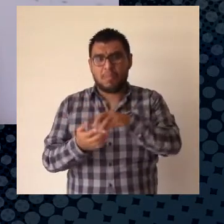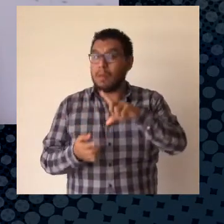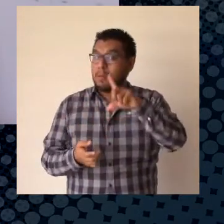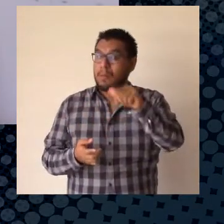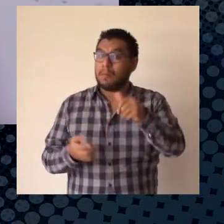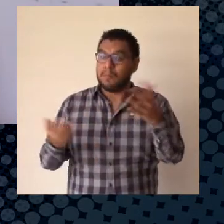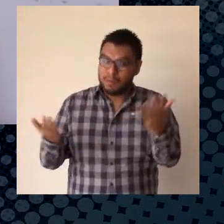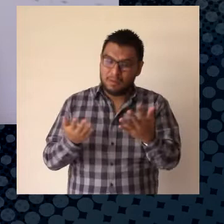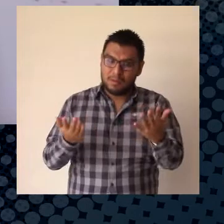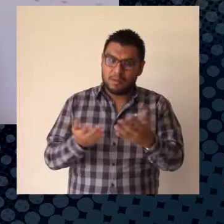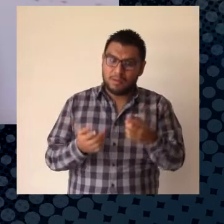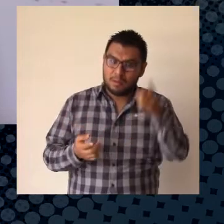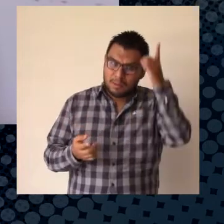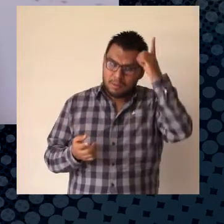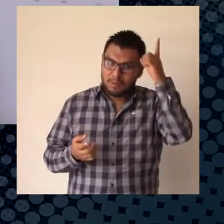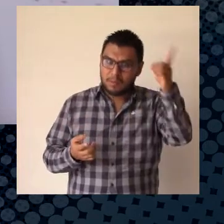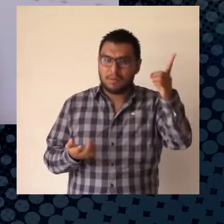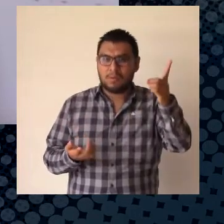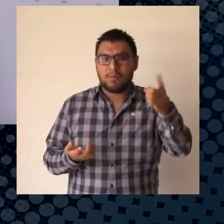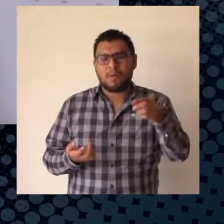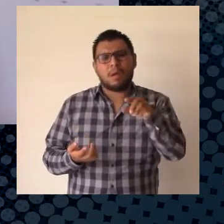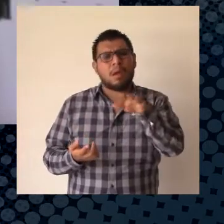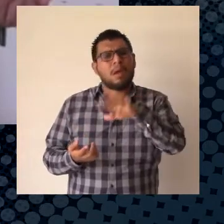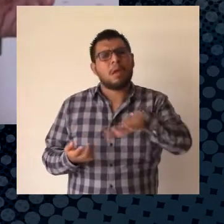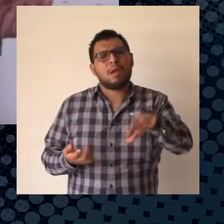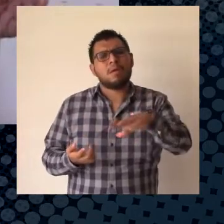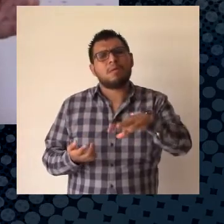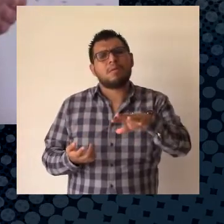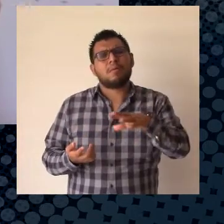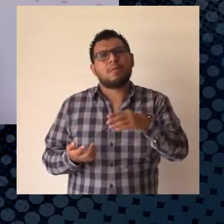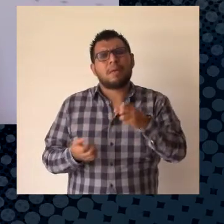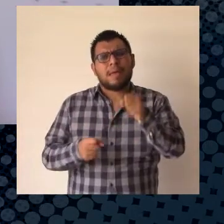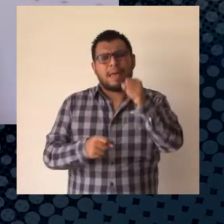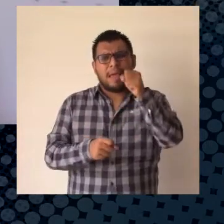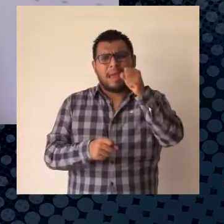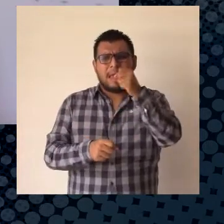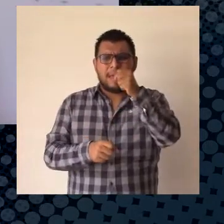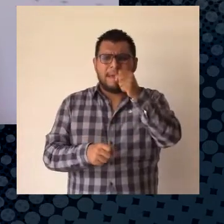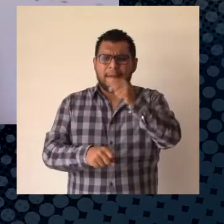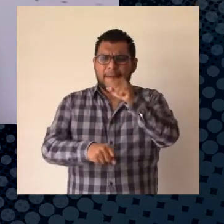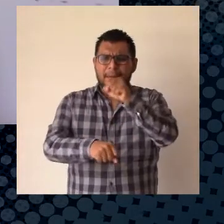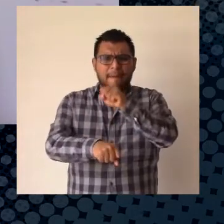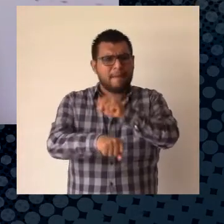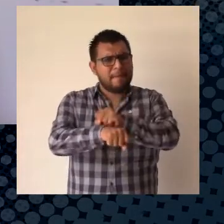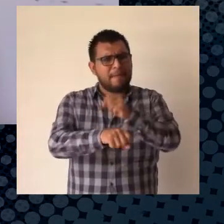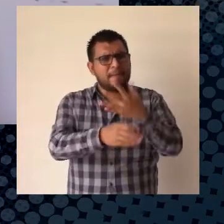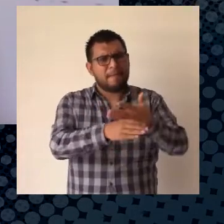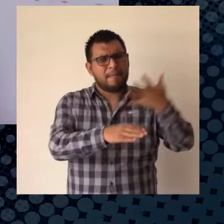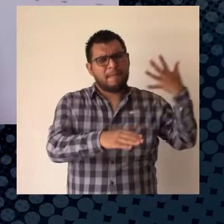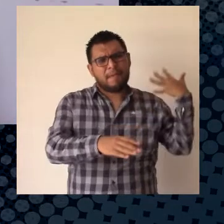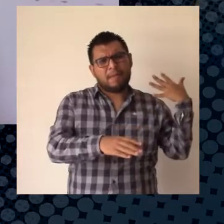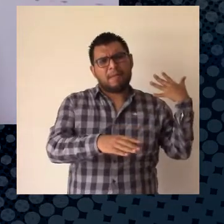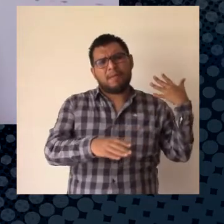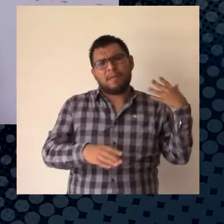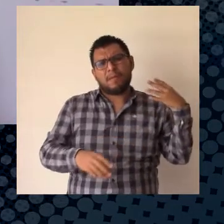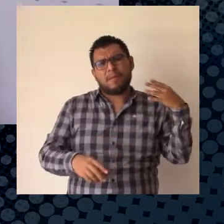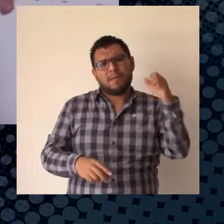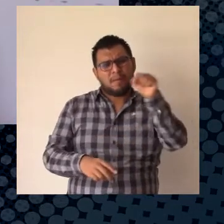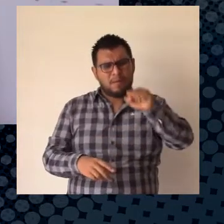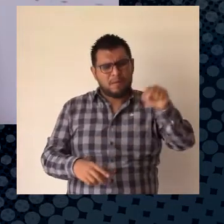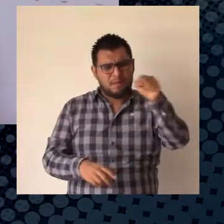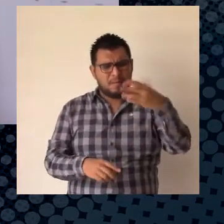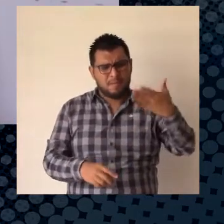fue. Dios mediante, ellos se casaron el sábado pasado por lo civil. Llegó la señora juez,